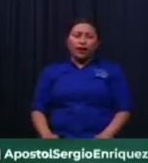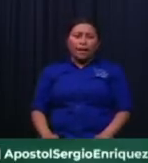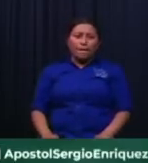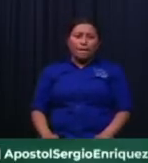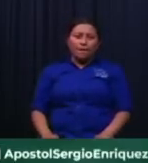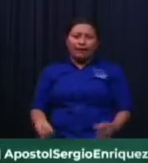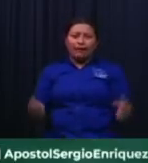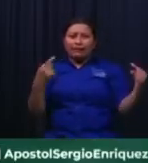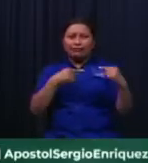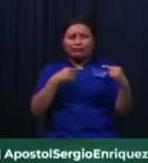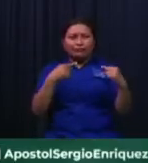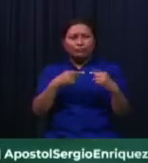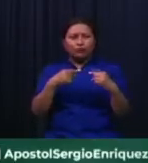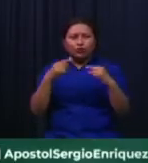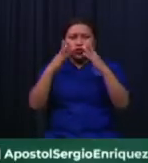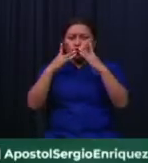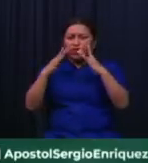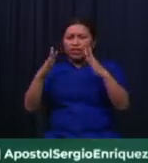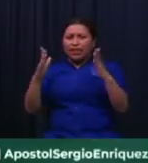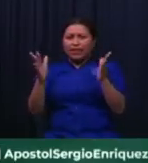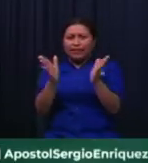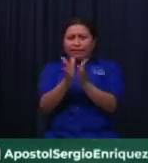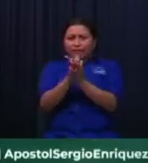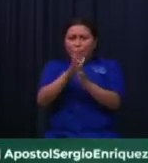él. Mire, hermano,